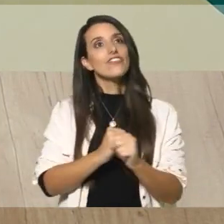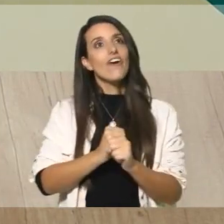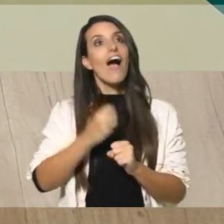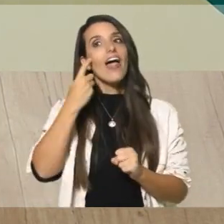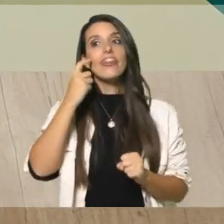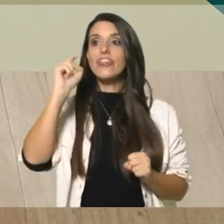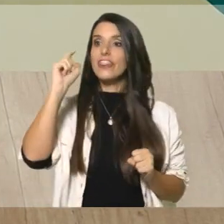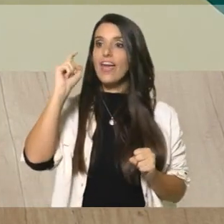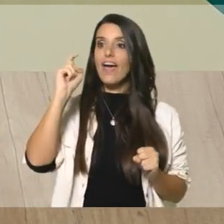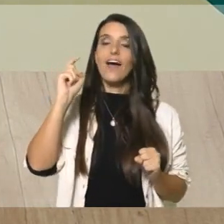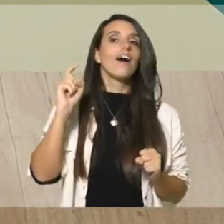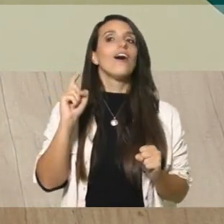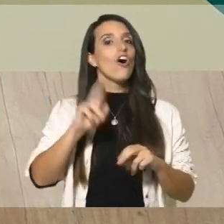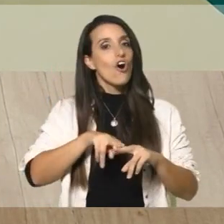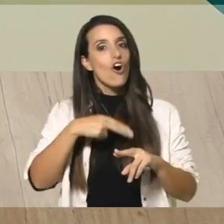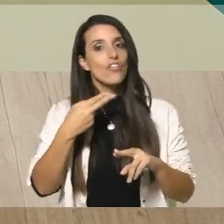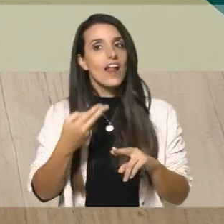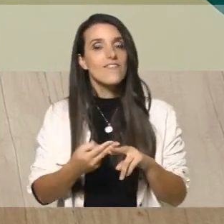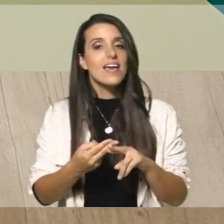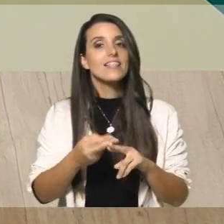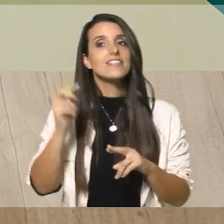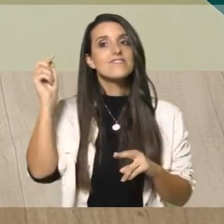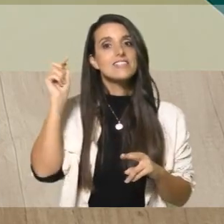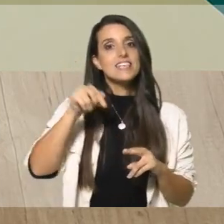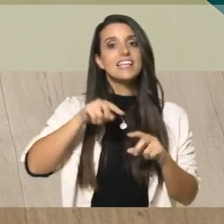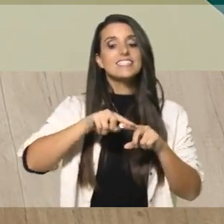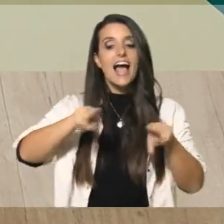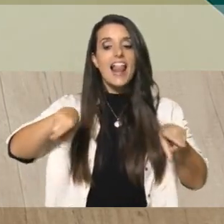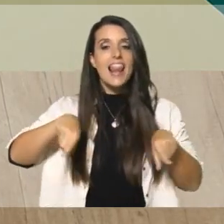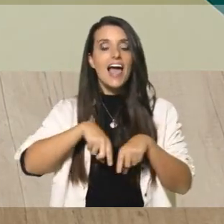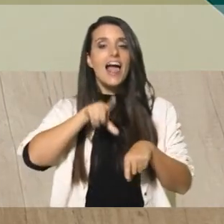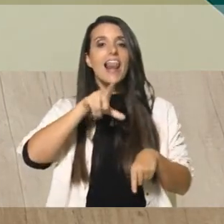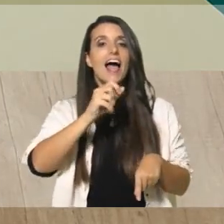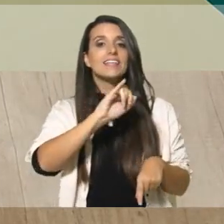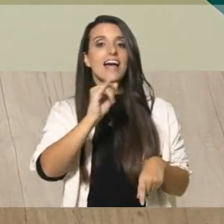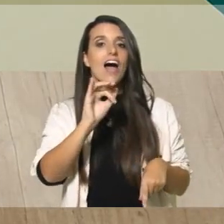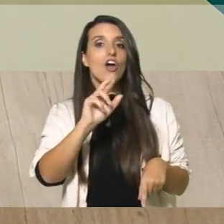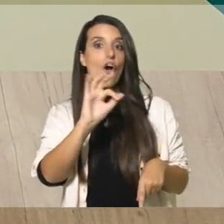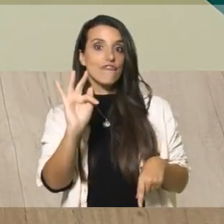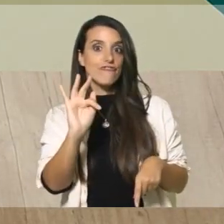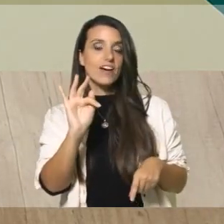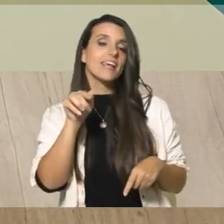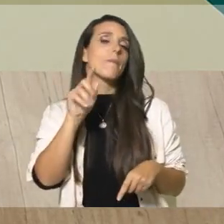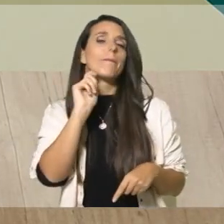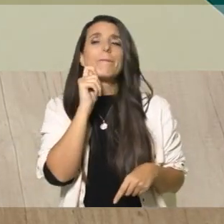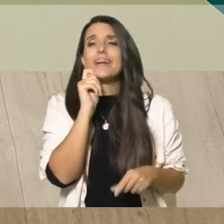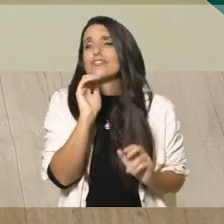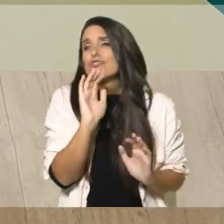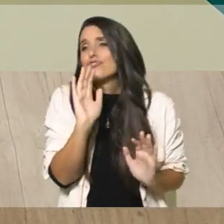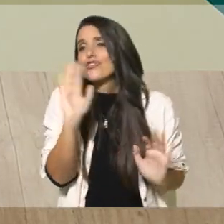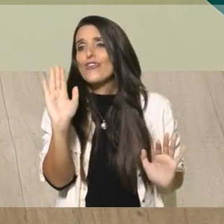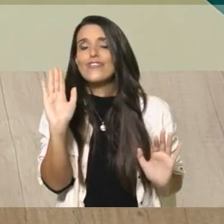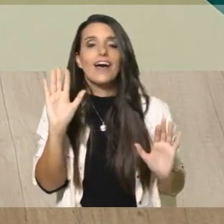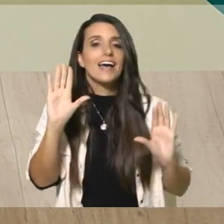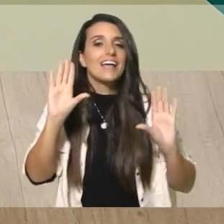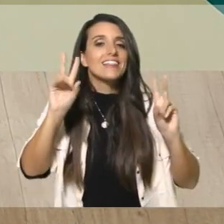decidimos remontarla. Traerla a la sala Lazaroff, que es preciosa sala. Y como vos decís, todo un